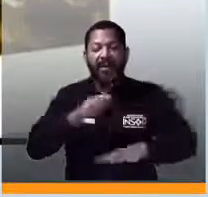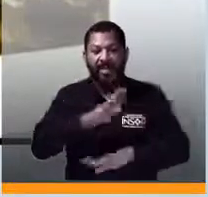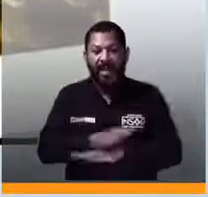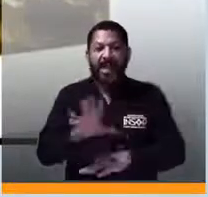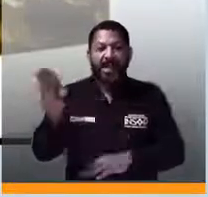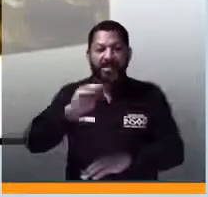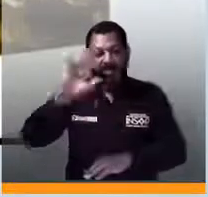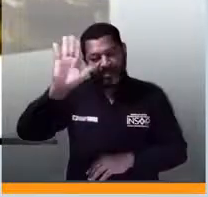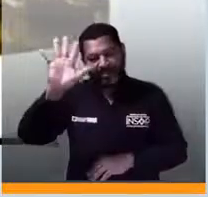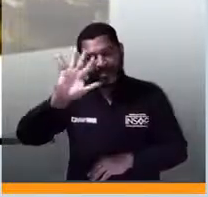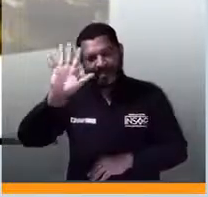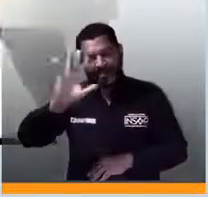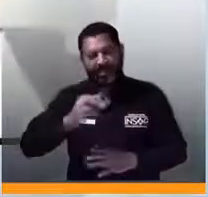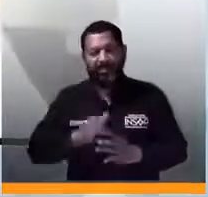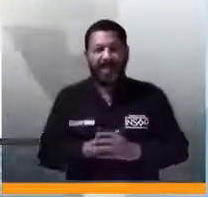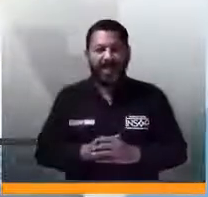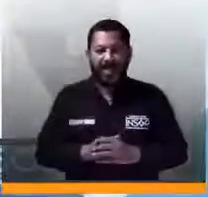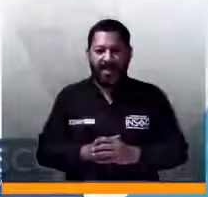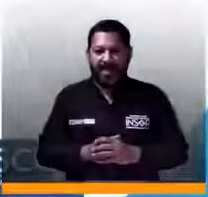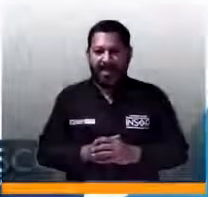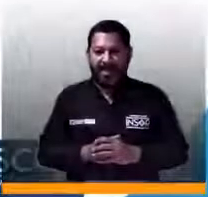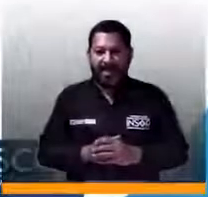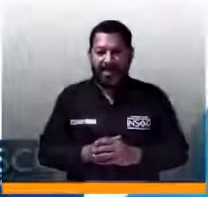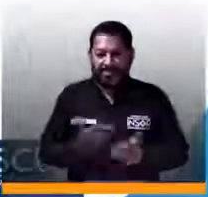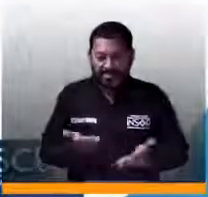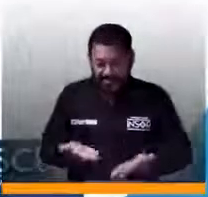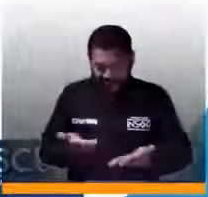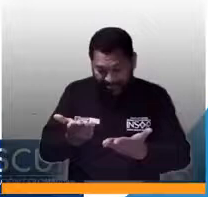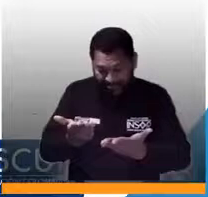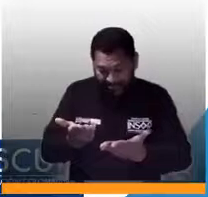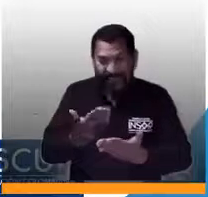gracias. Saludos a todos. Un abrazo. Los dejo irse, señores.